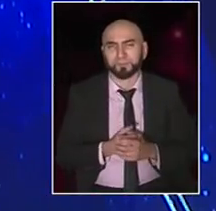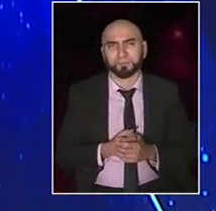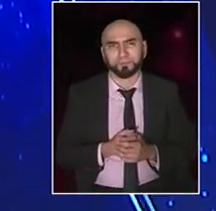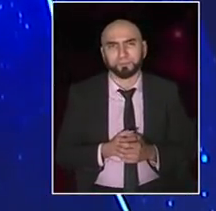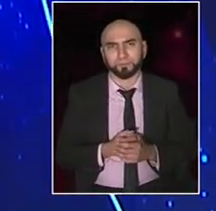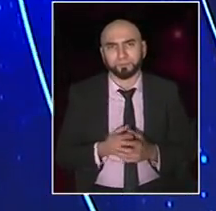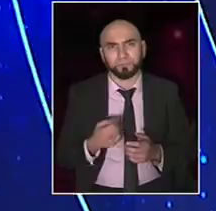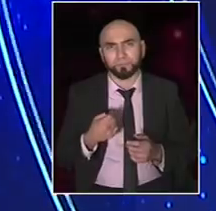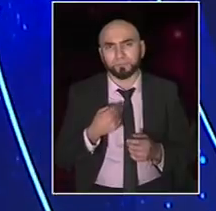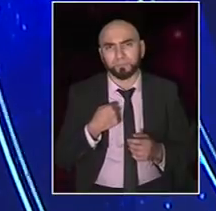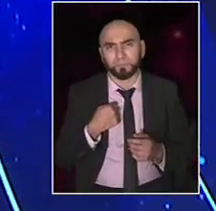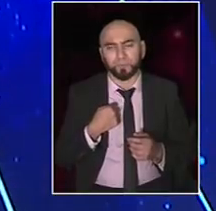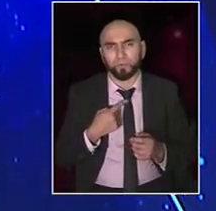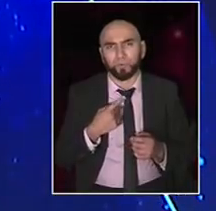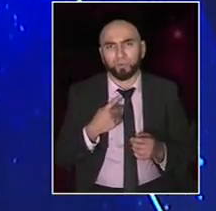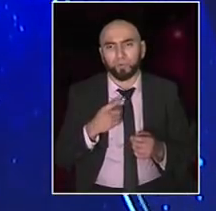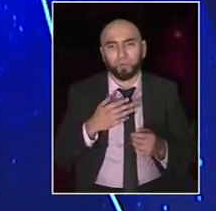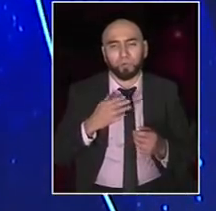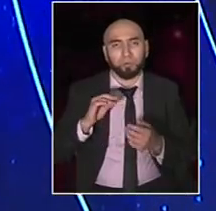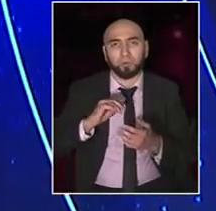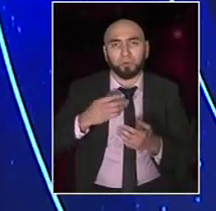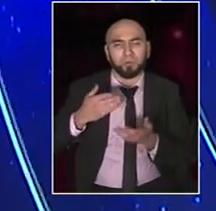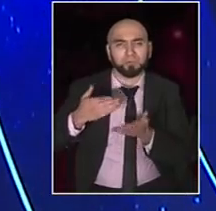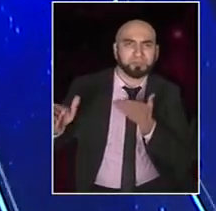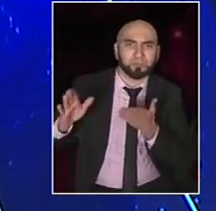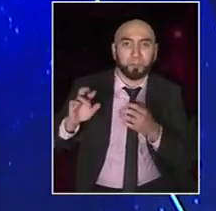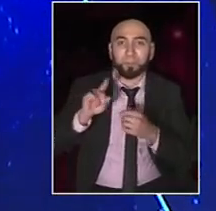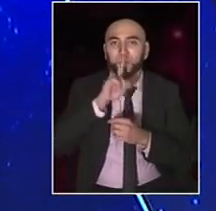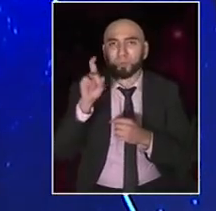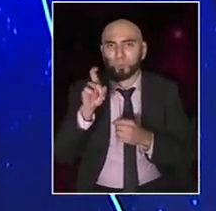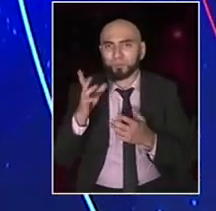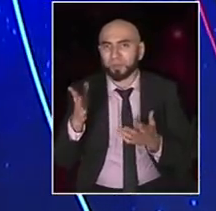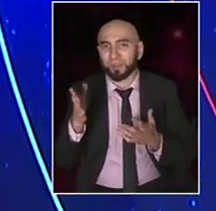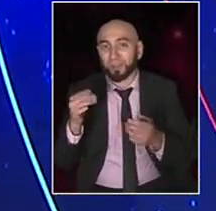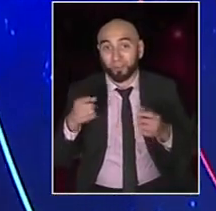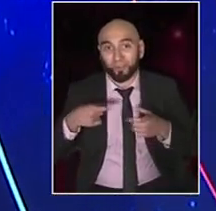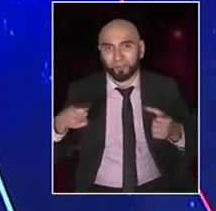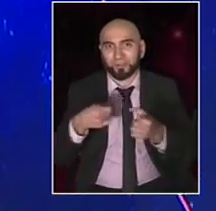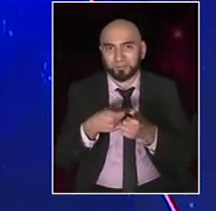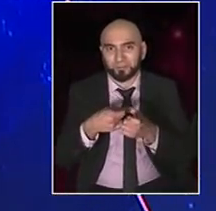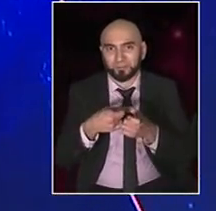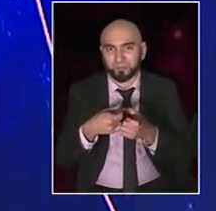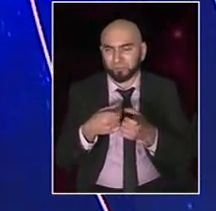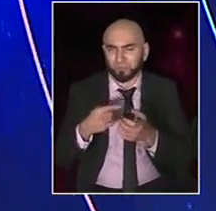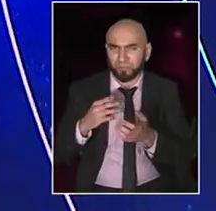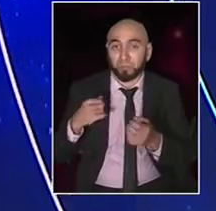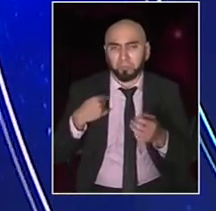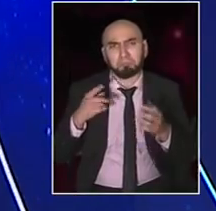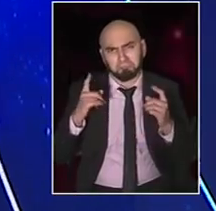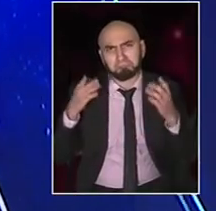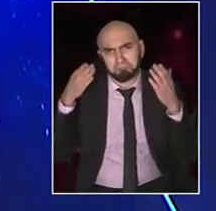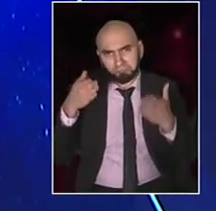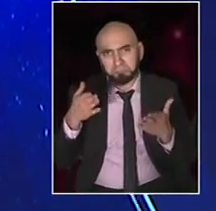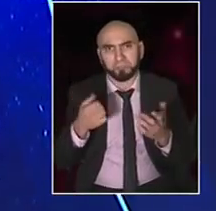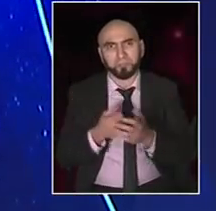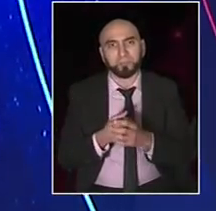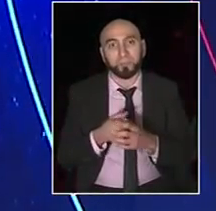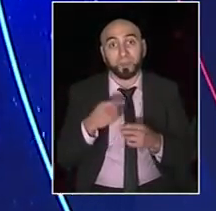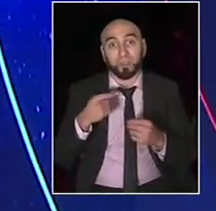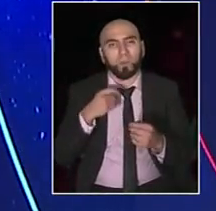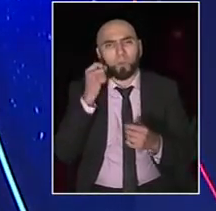No quiero dejar de abordar la pregunta que guía este Congreso. ¿Qué especie queremos ser? Y primero reconocer con mucha